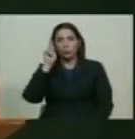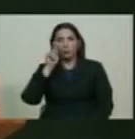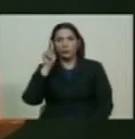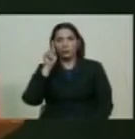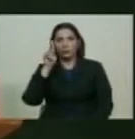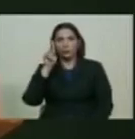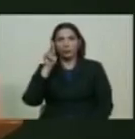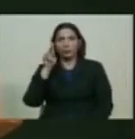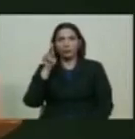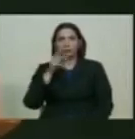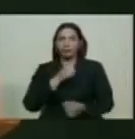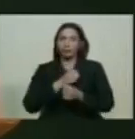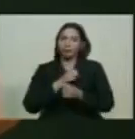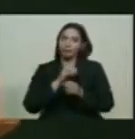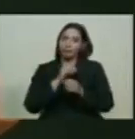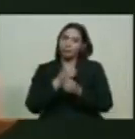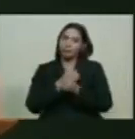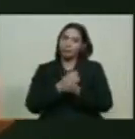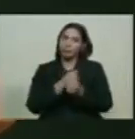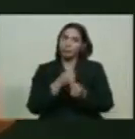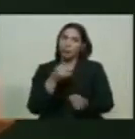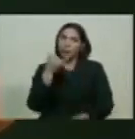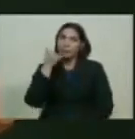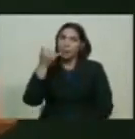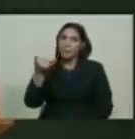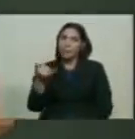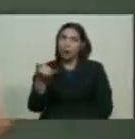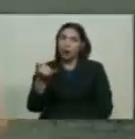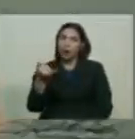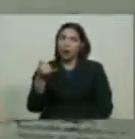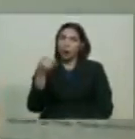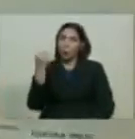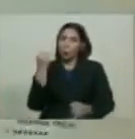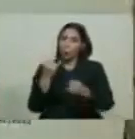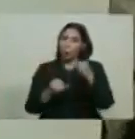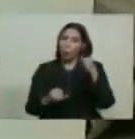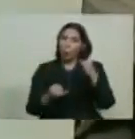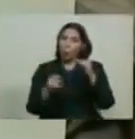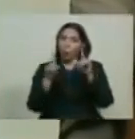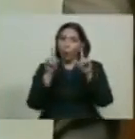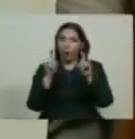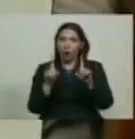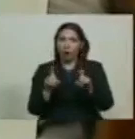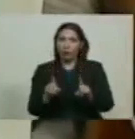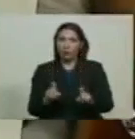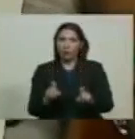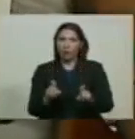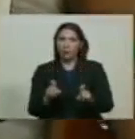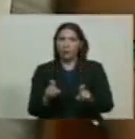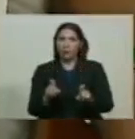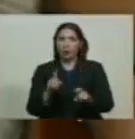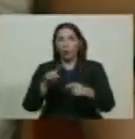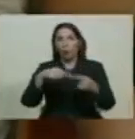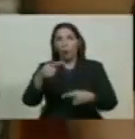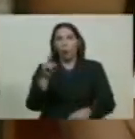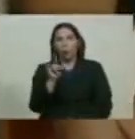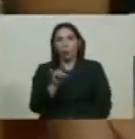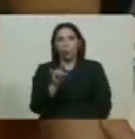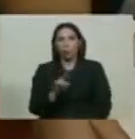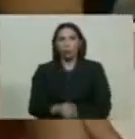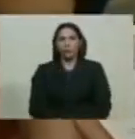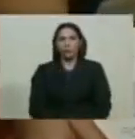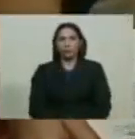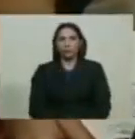nuestros profesores llamaban a última hora para informarnos que el examen se había pospuesto para el próximo lunes. En